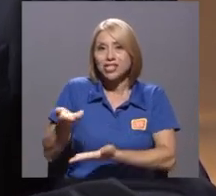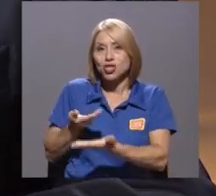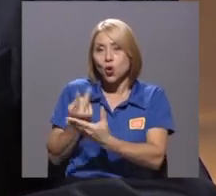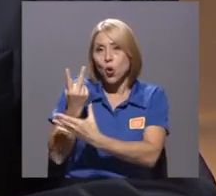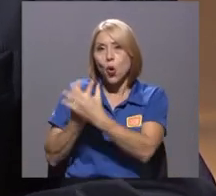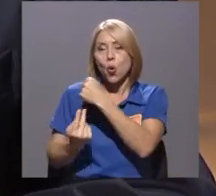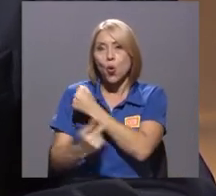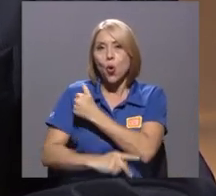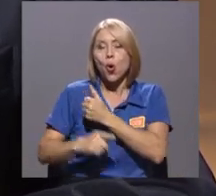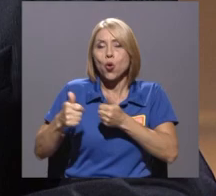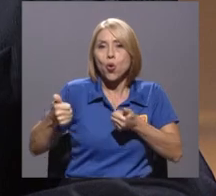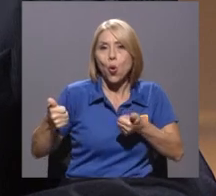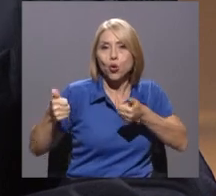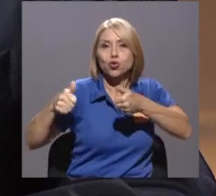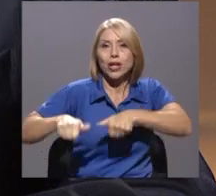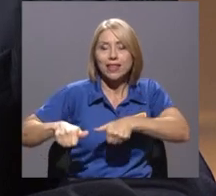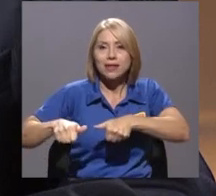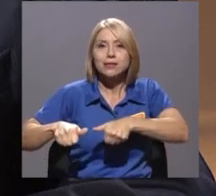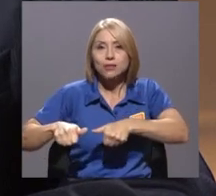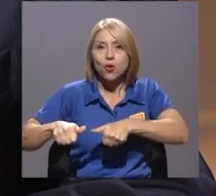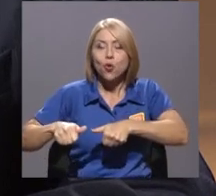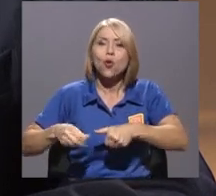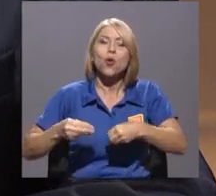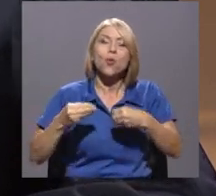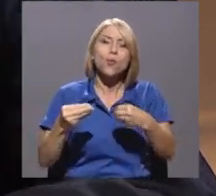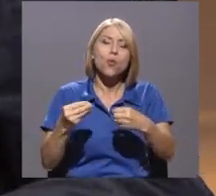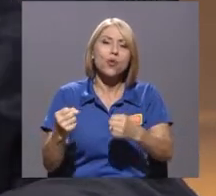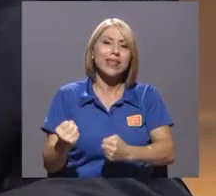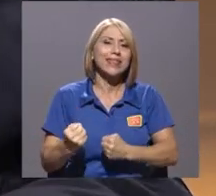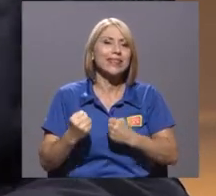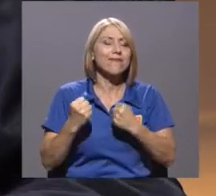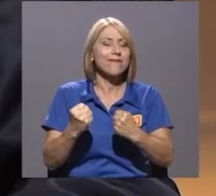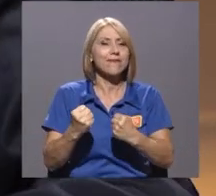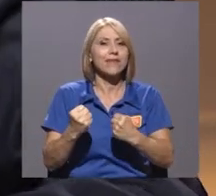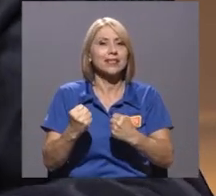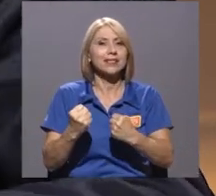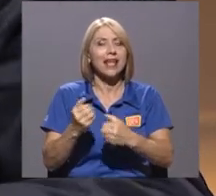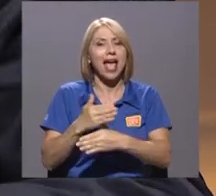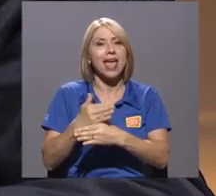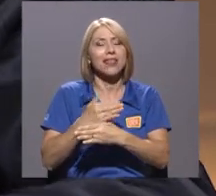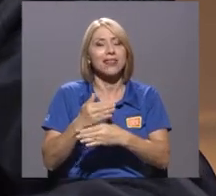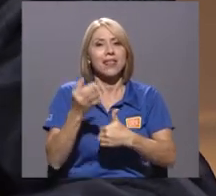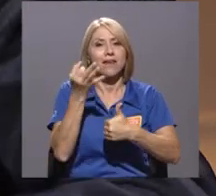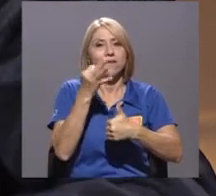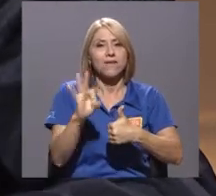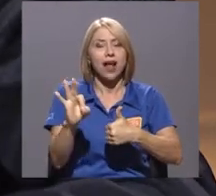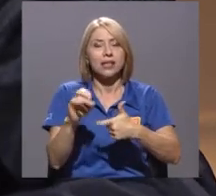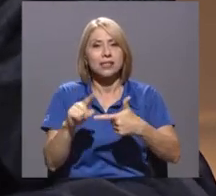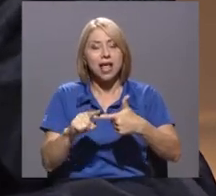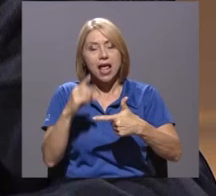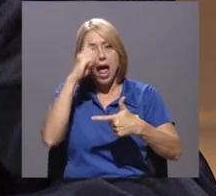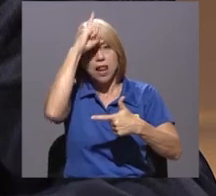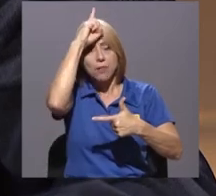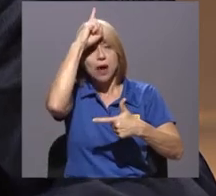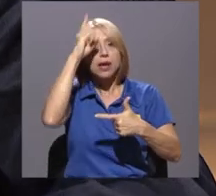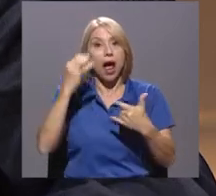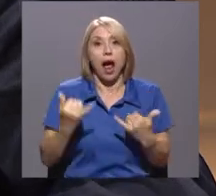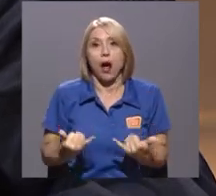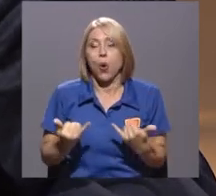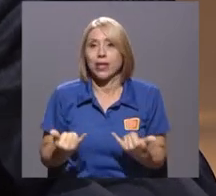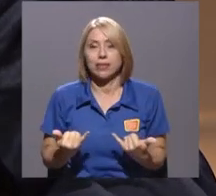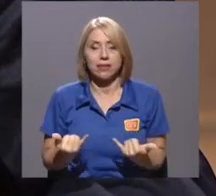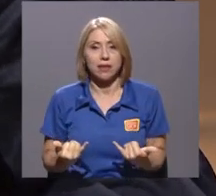muy muy intensa entre funcionar el mayor y hoy en yo